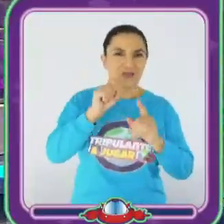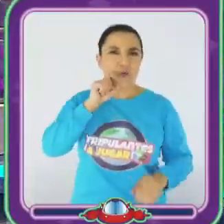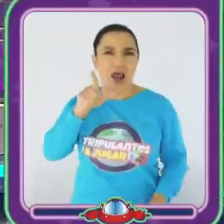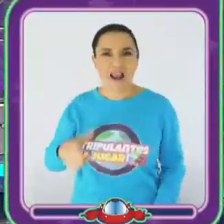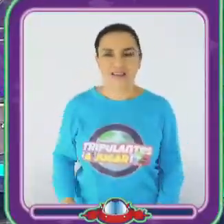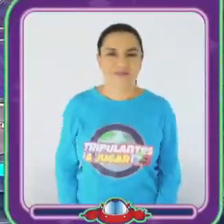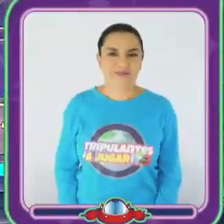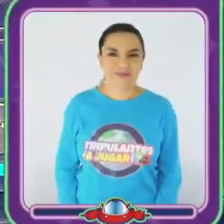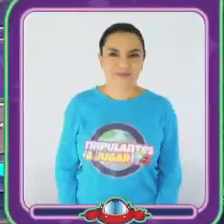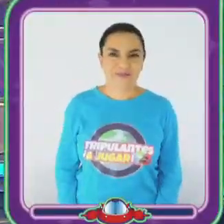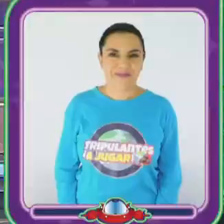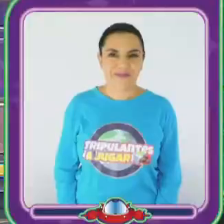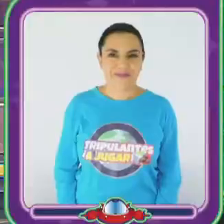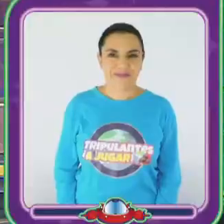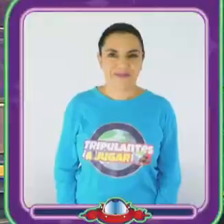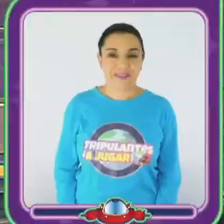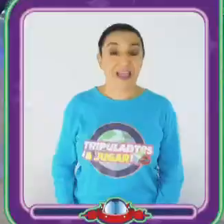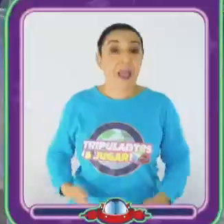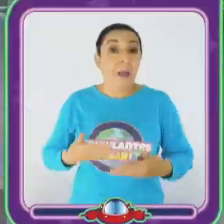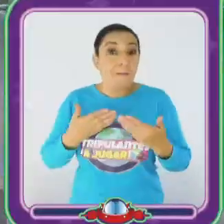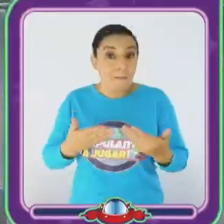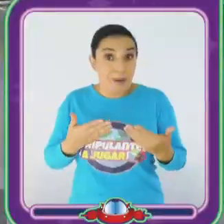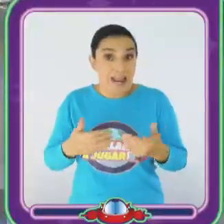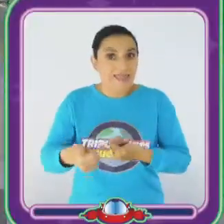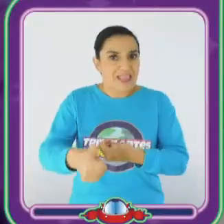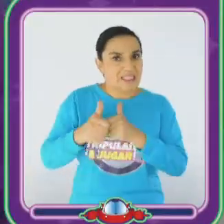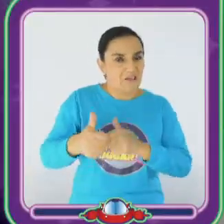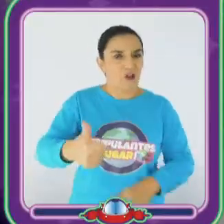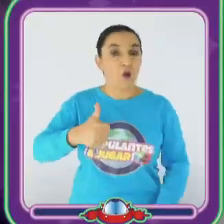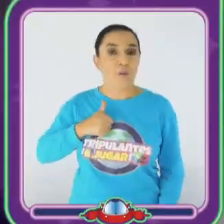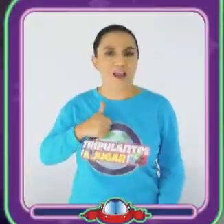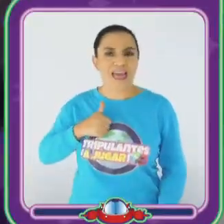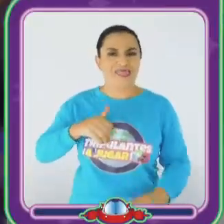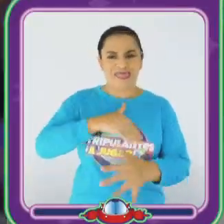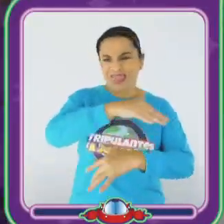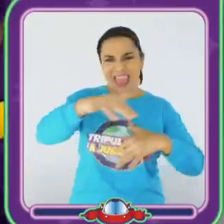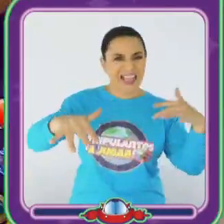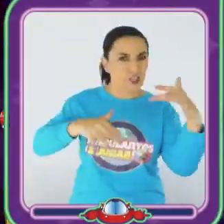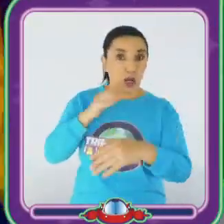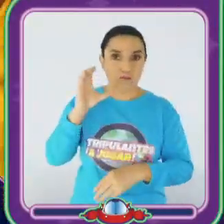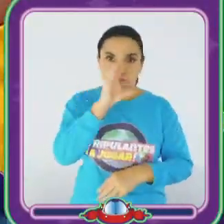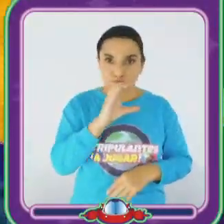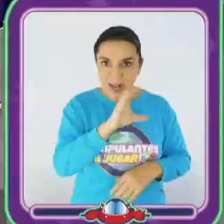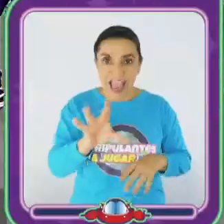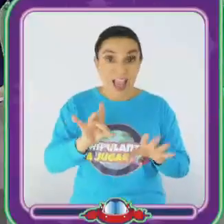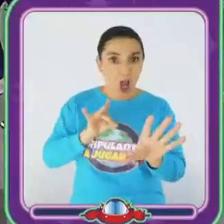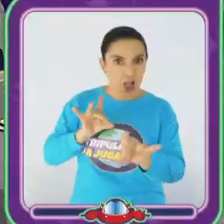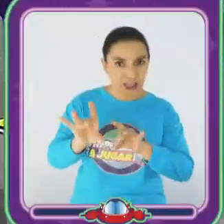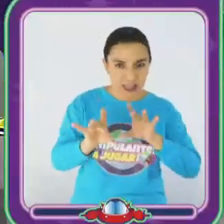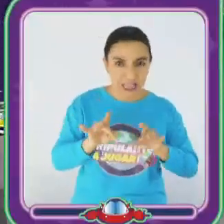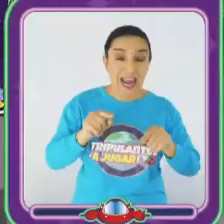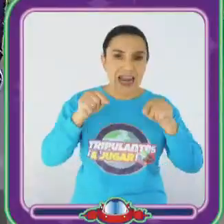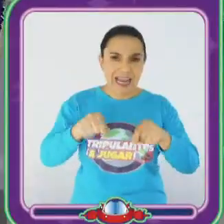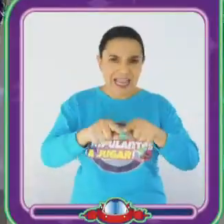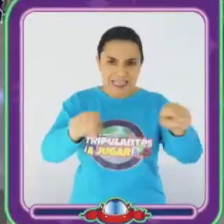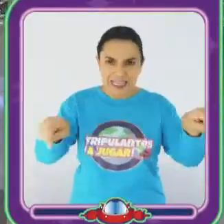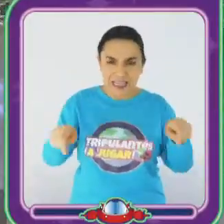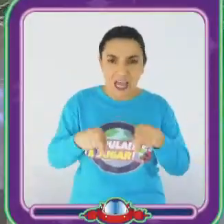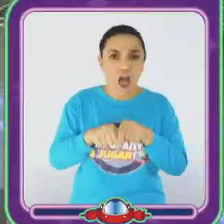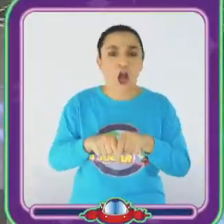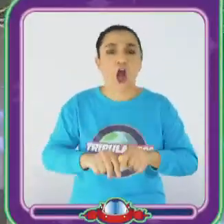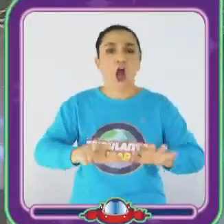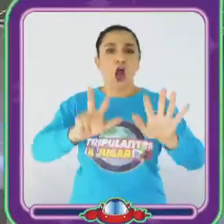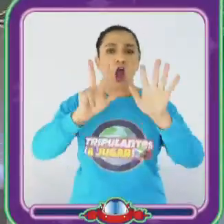es la misión? Para cumplir este desafío, vamos a desordenar para encontrar. En esta